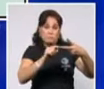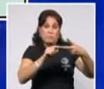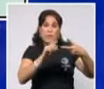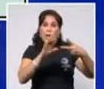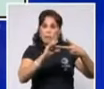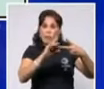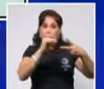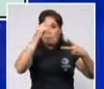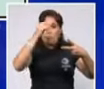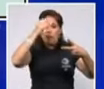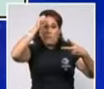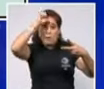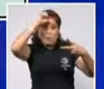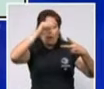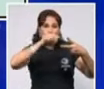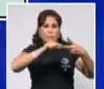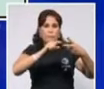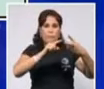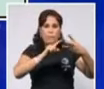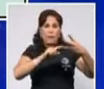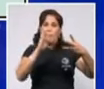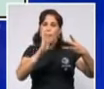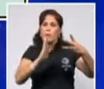5.562.263 casos, Brasil con